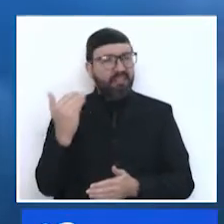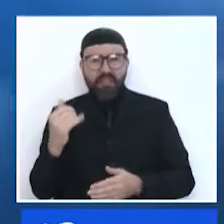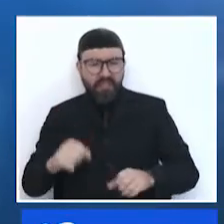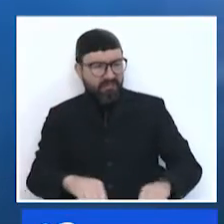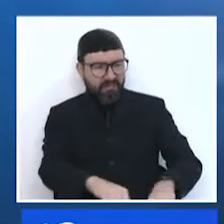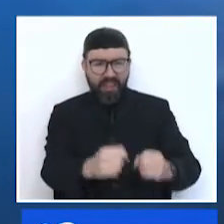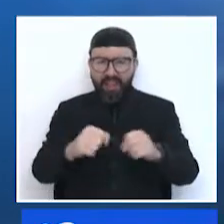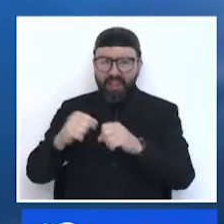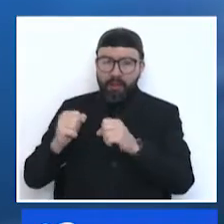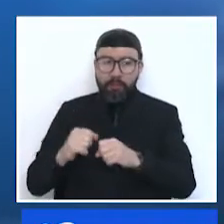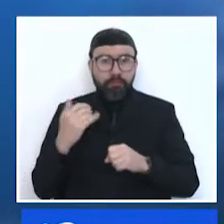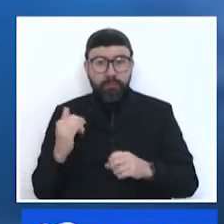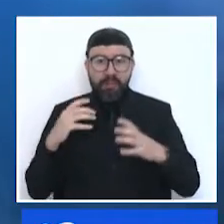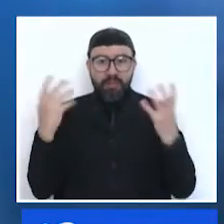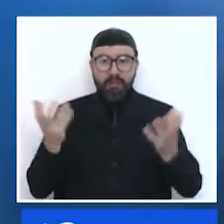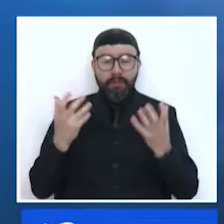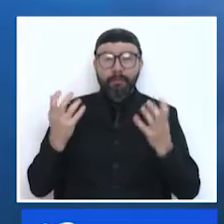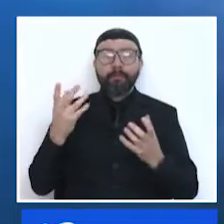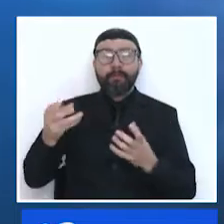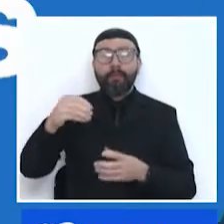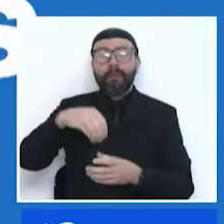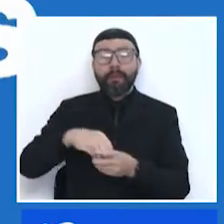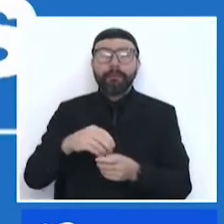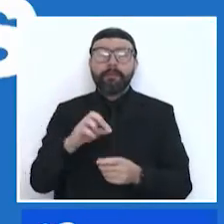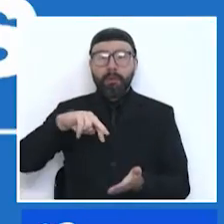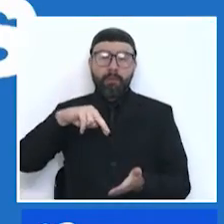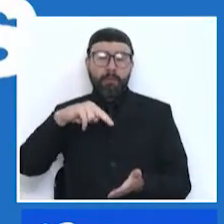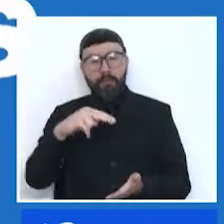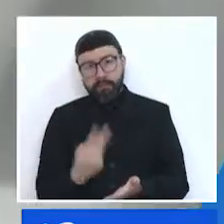vandálicos con una ambulancia de Puerto Caldas.